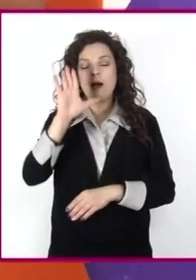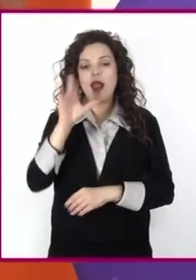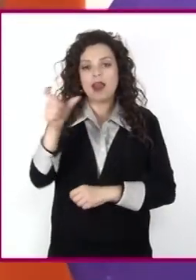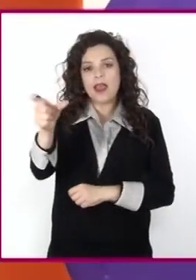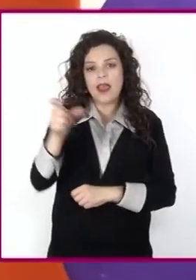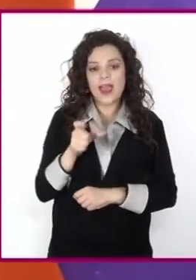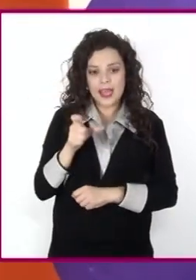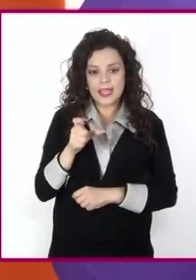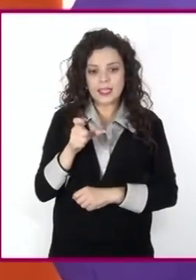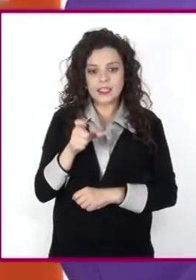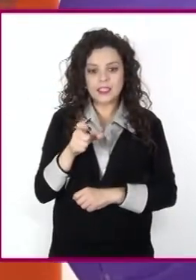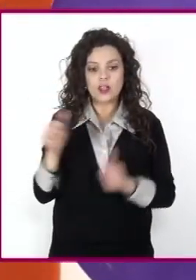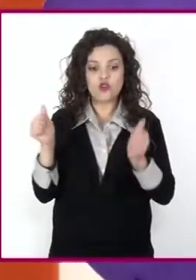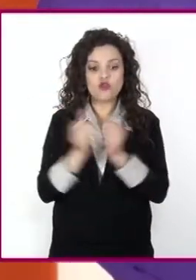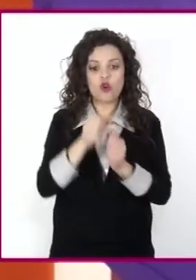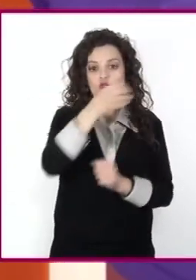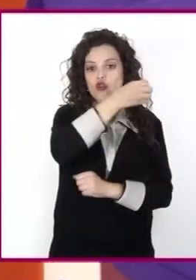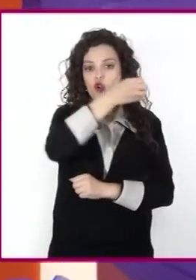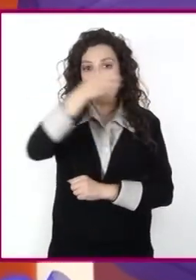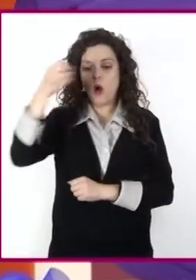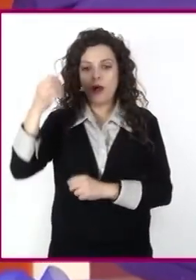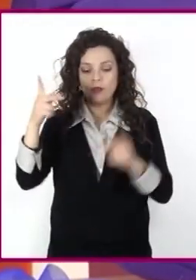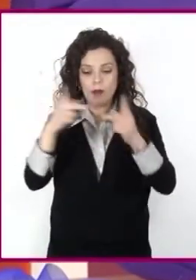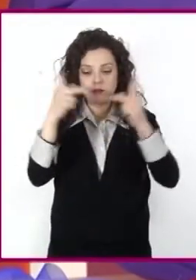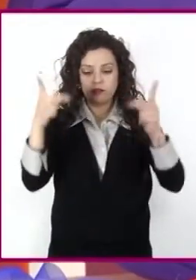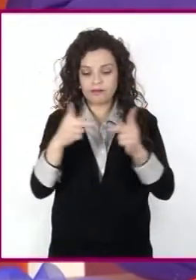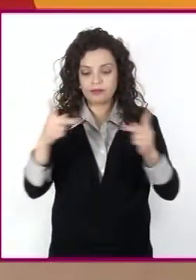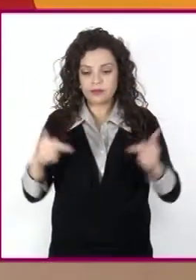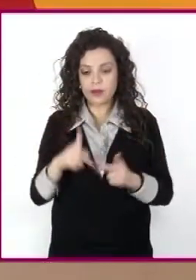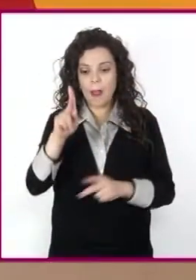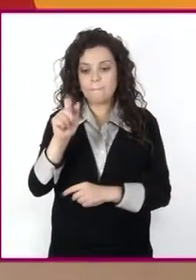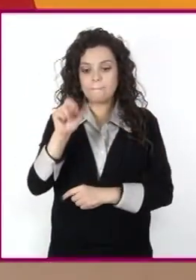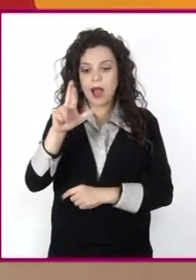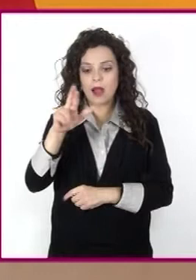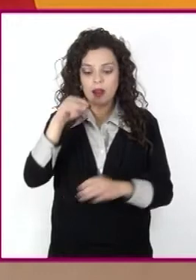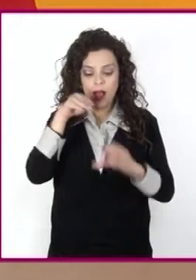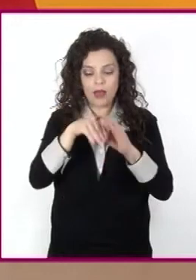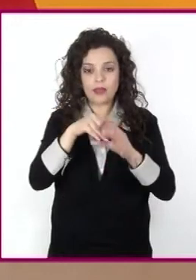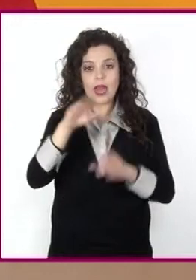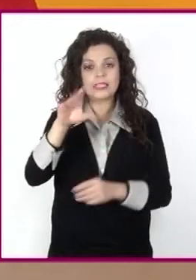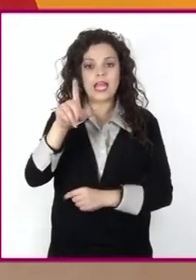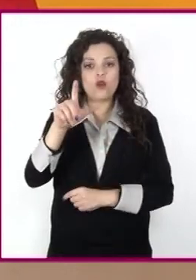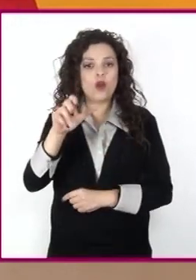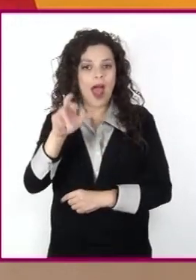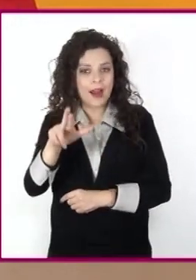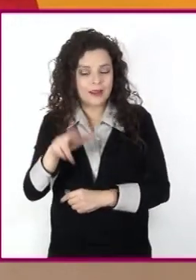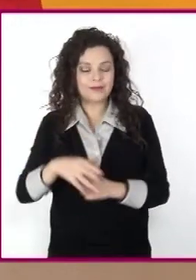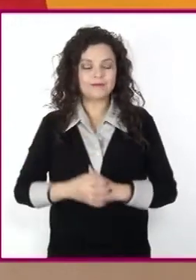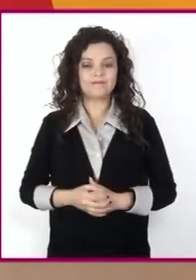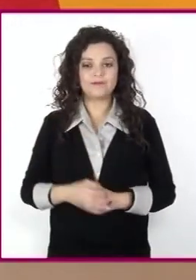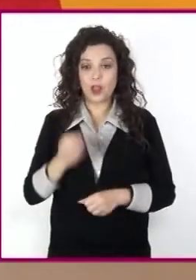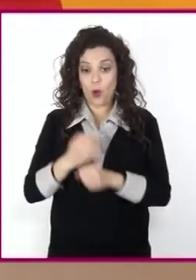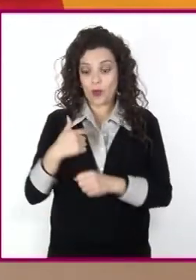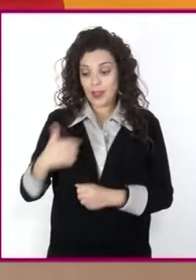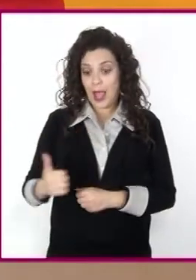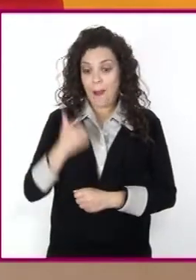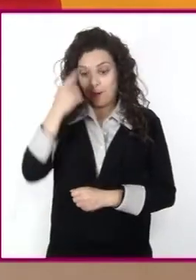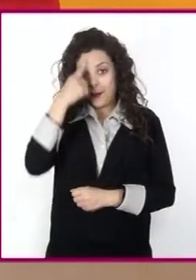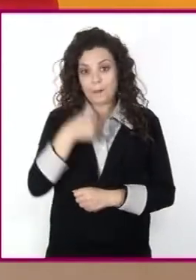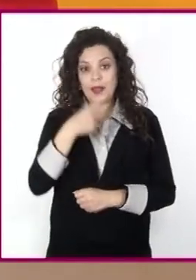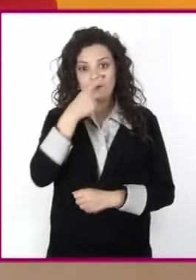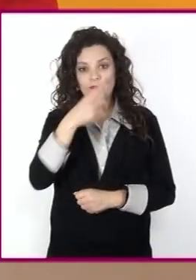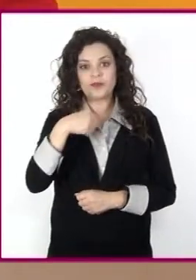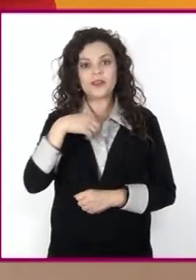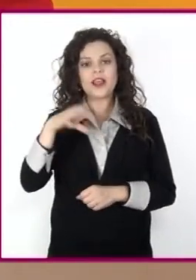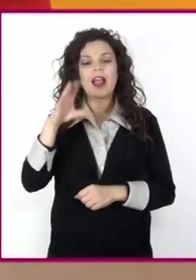se ordenan en pares dentro del núcleo de la célula. Aprovecho para mencionar que tengo un